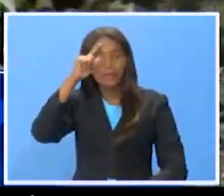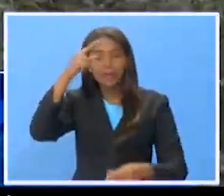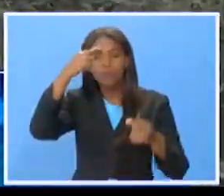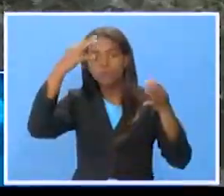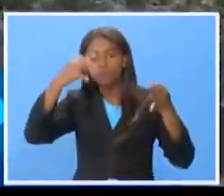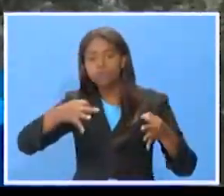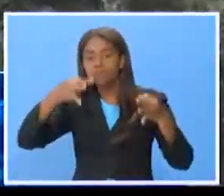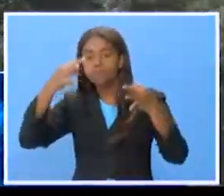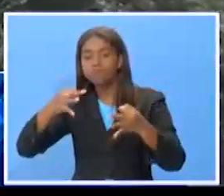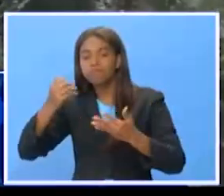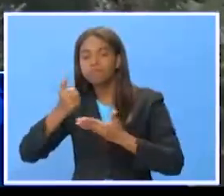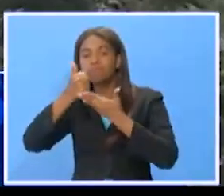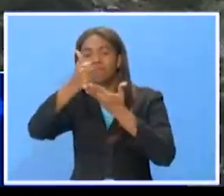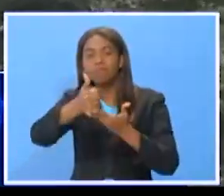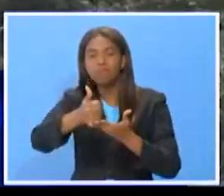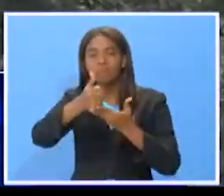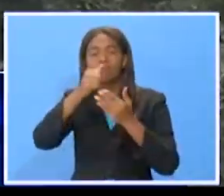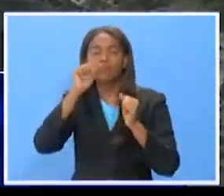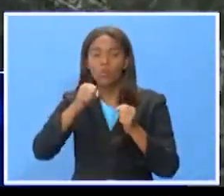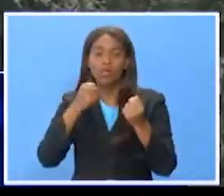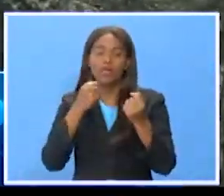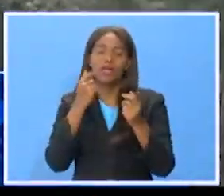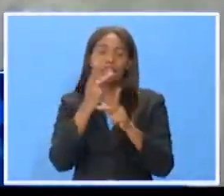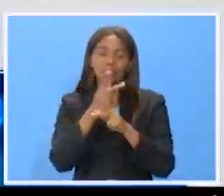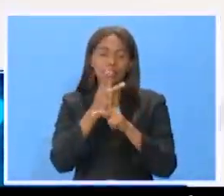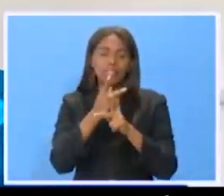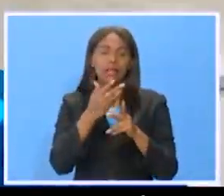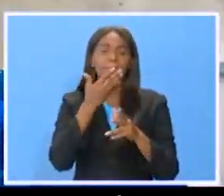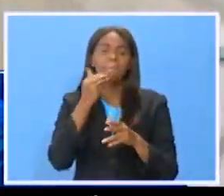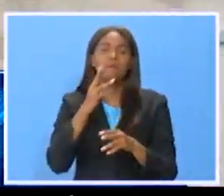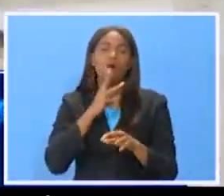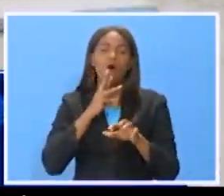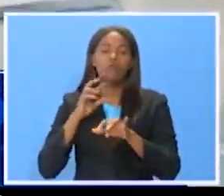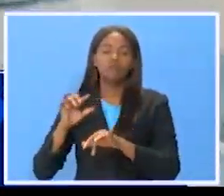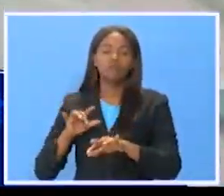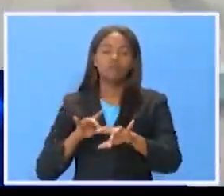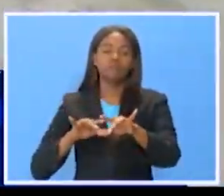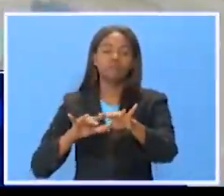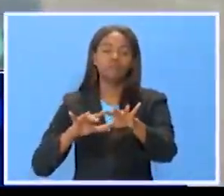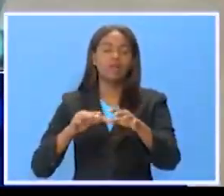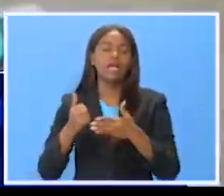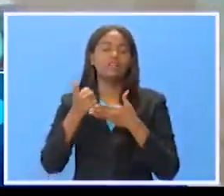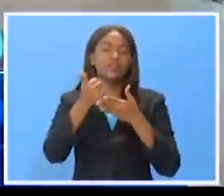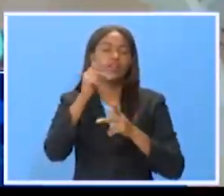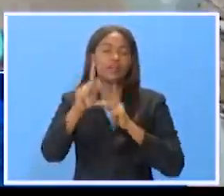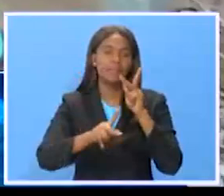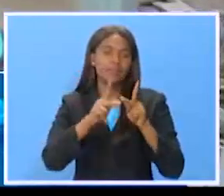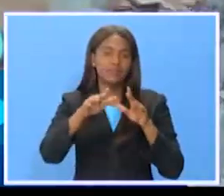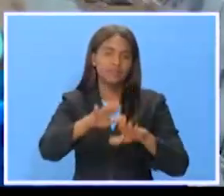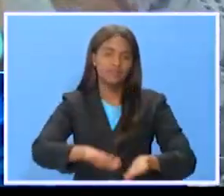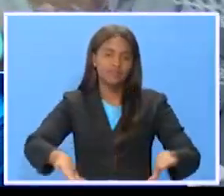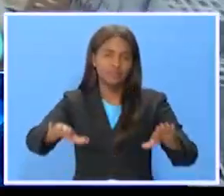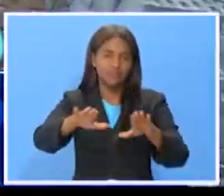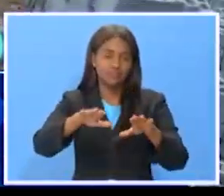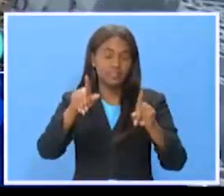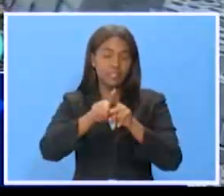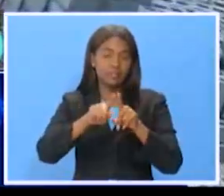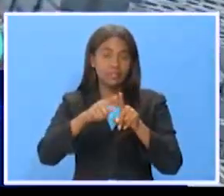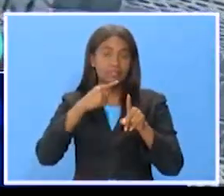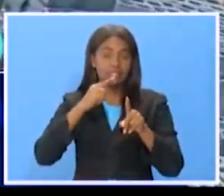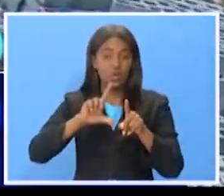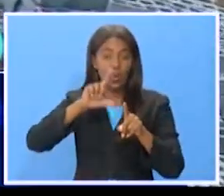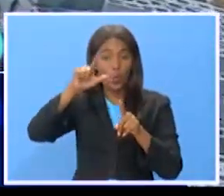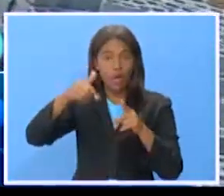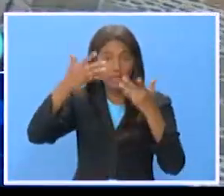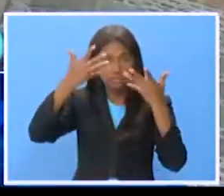medidas que sean pertinentes para contribuir a preservar la calidad del agua en favor de la salud de la población. Además, dijo que luego de finalizada